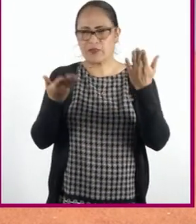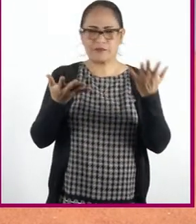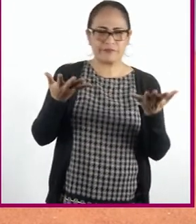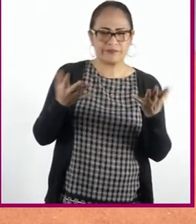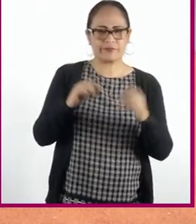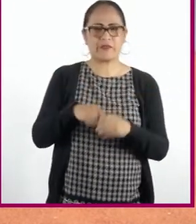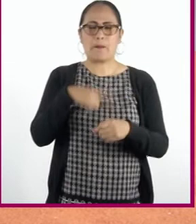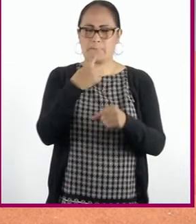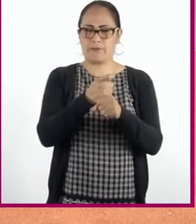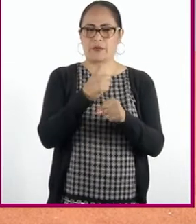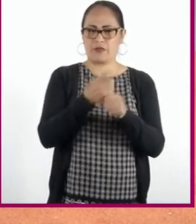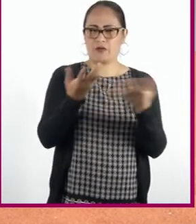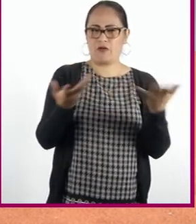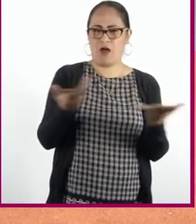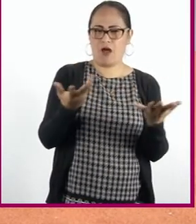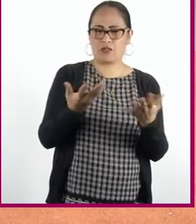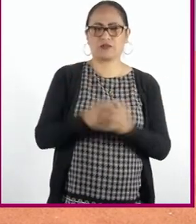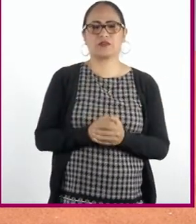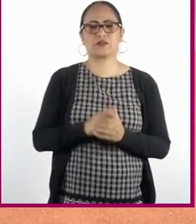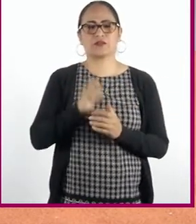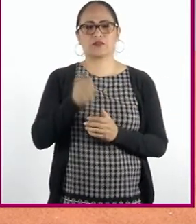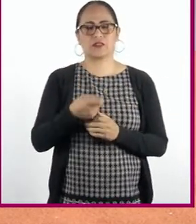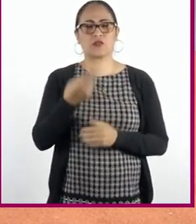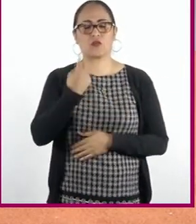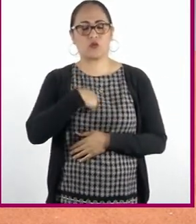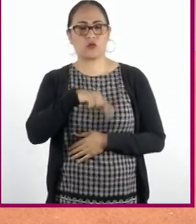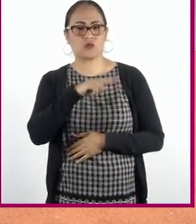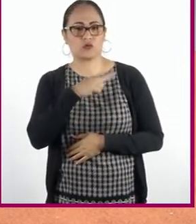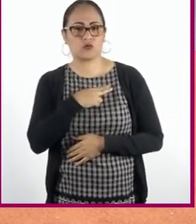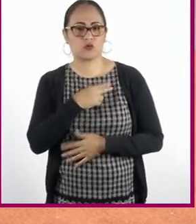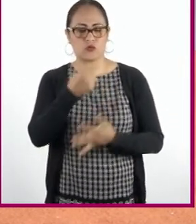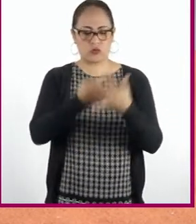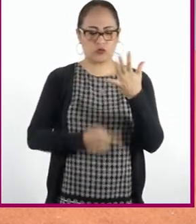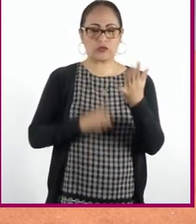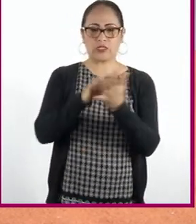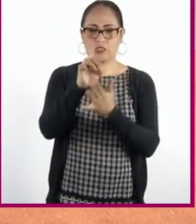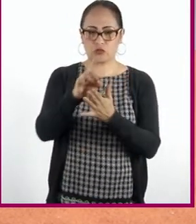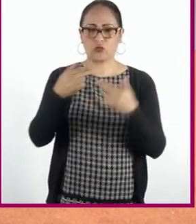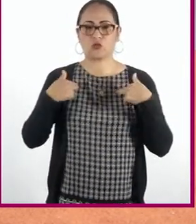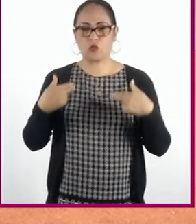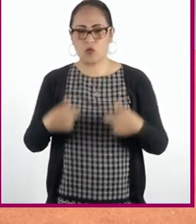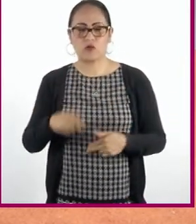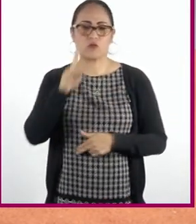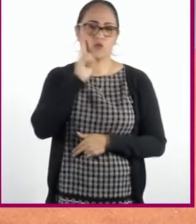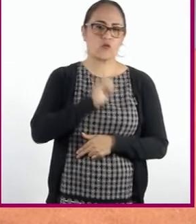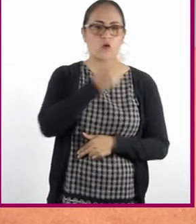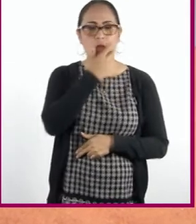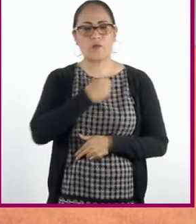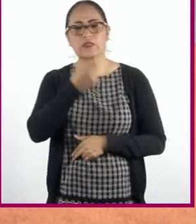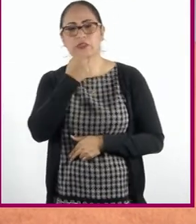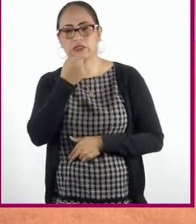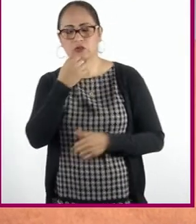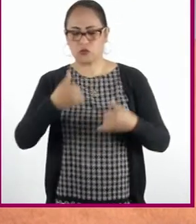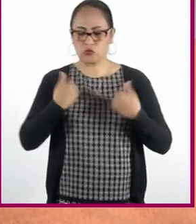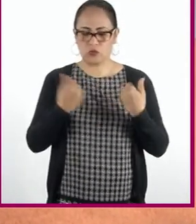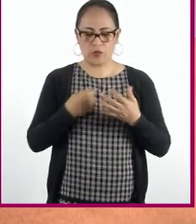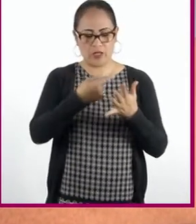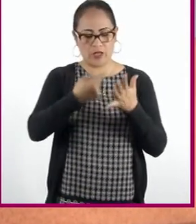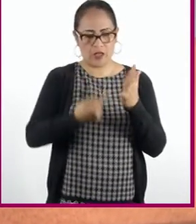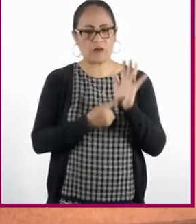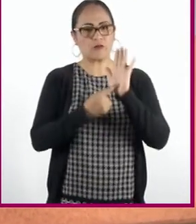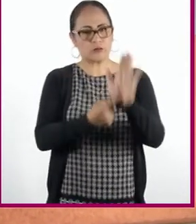primera acción a considerar es ser promotores y promotoras de los derechos humanos de las niñas y de los niños. Esto